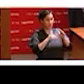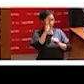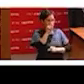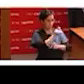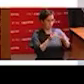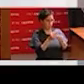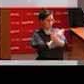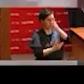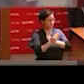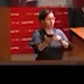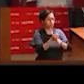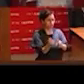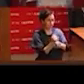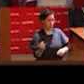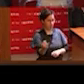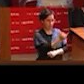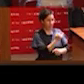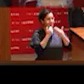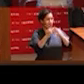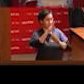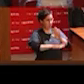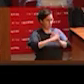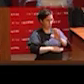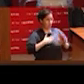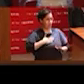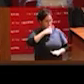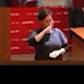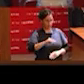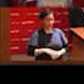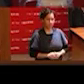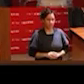discapacidad han conseguido un empleo a través de del programa por